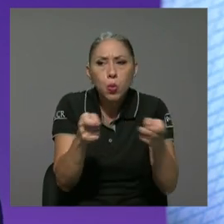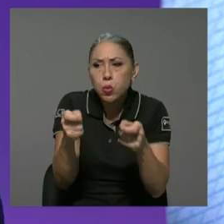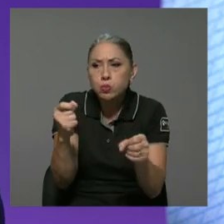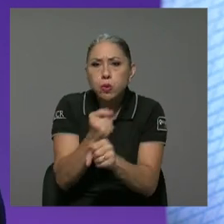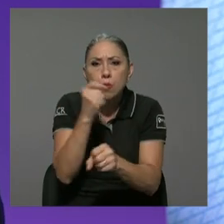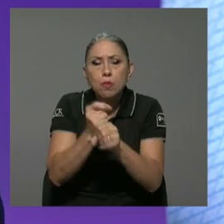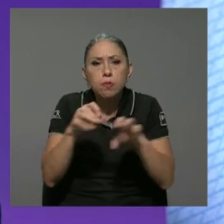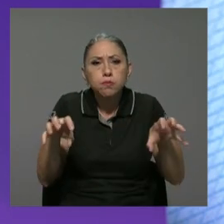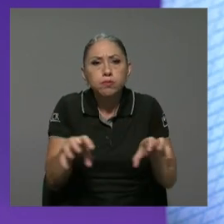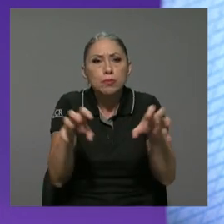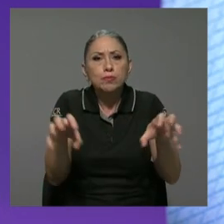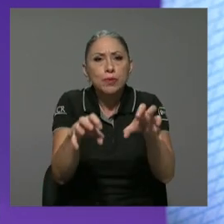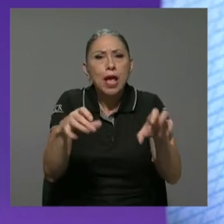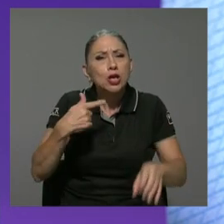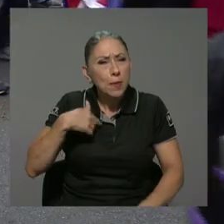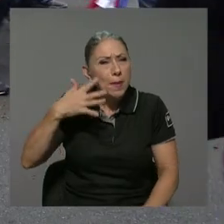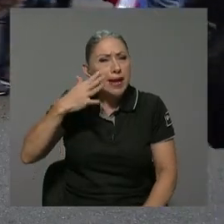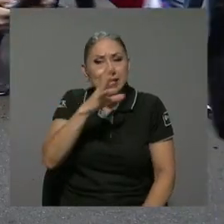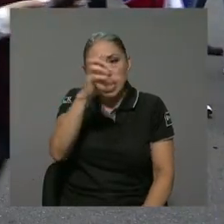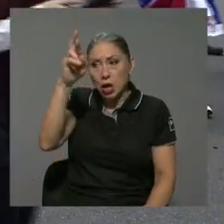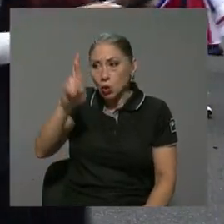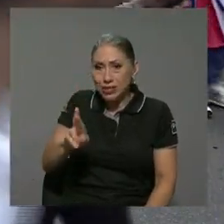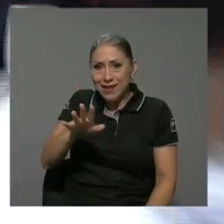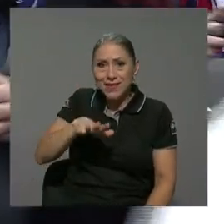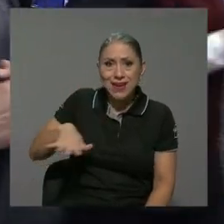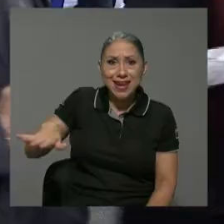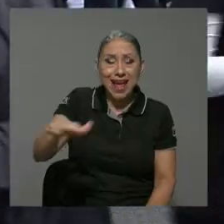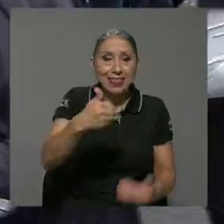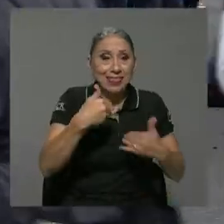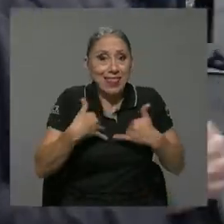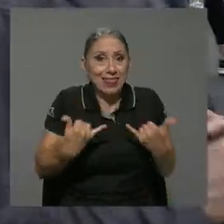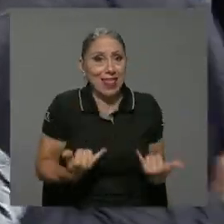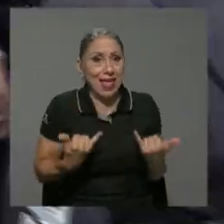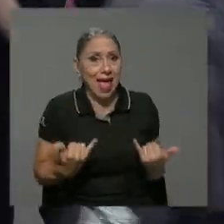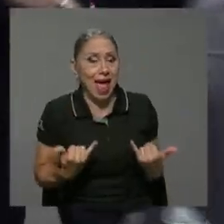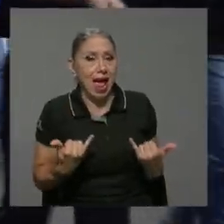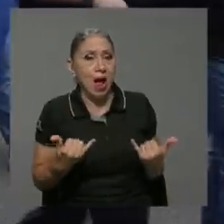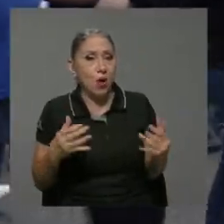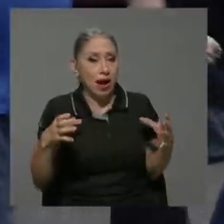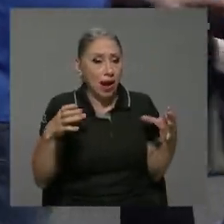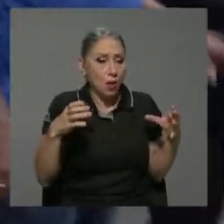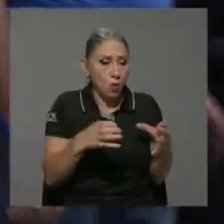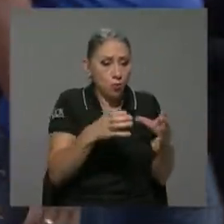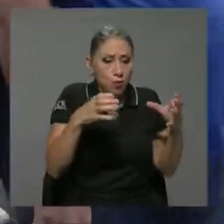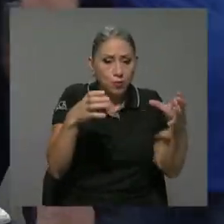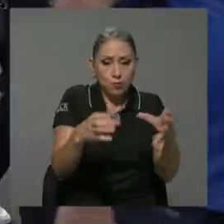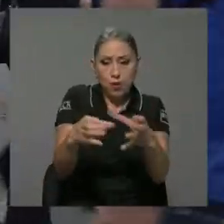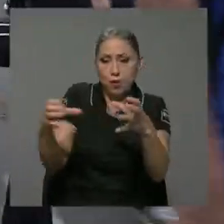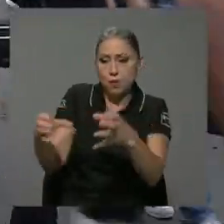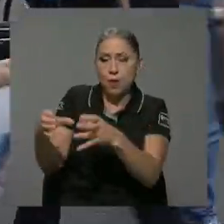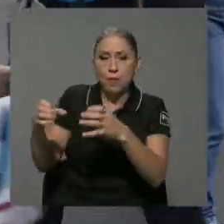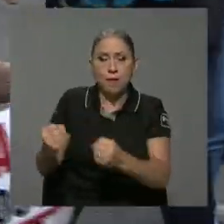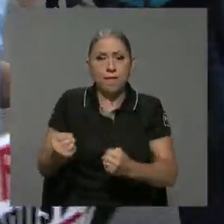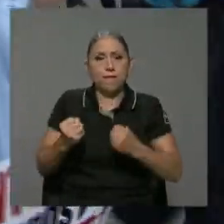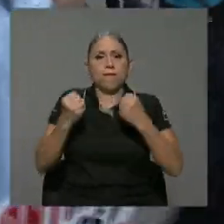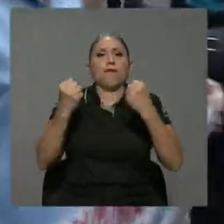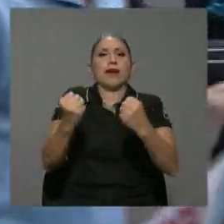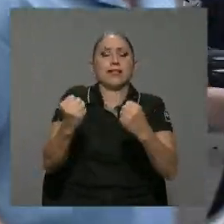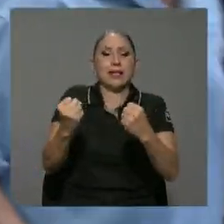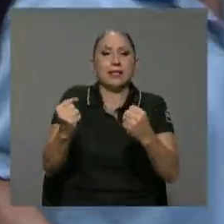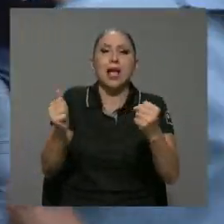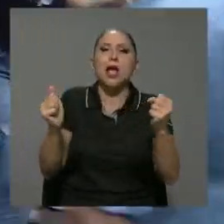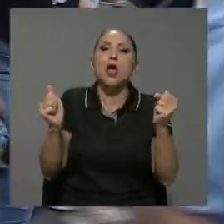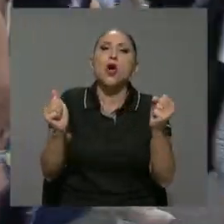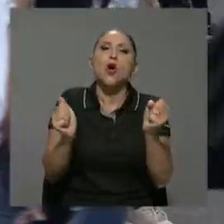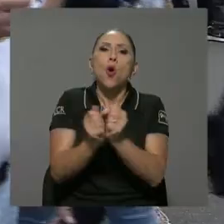en Costa Rica tenemos como esa confluencia de fuerzas ahora en este momento que plantean desde una desde un enfoque